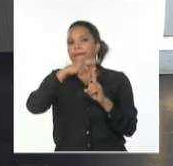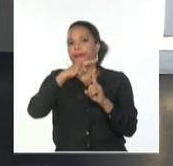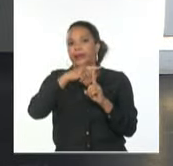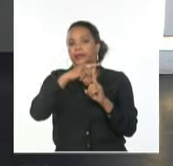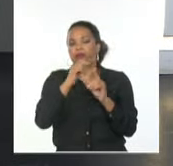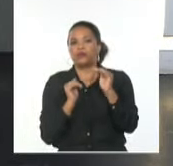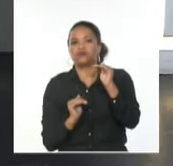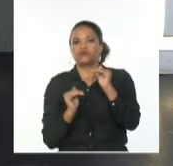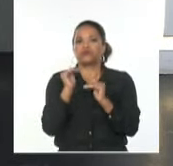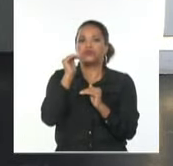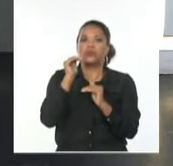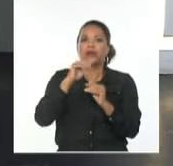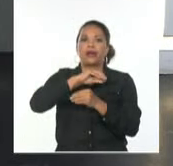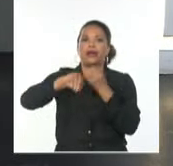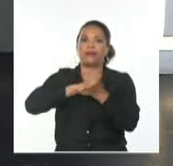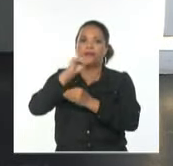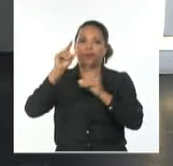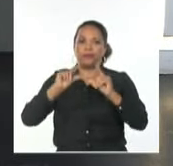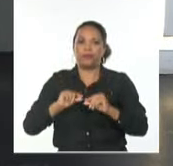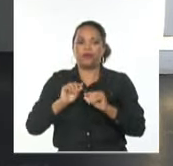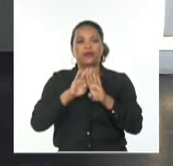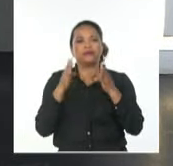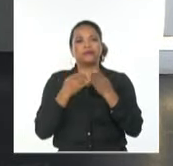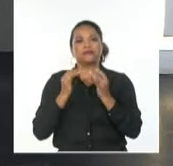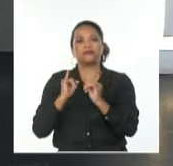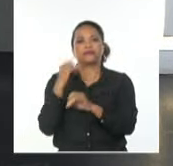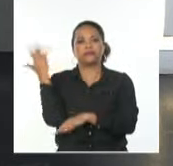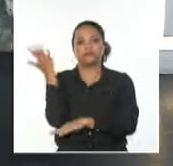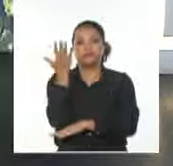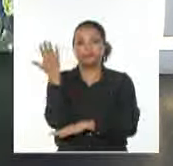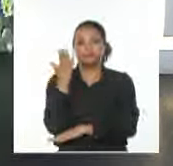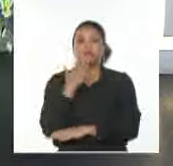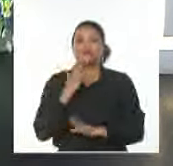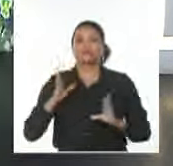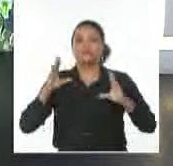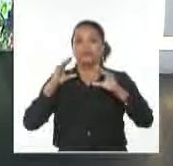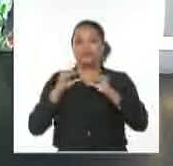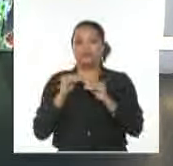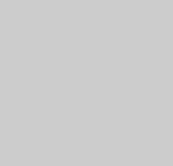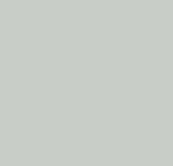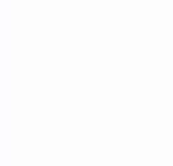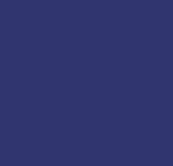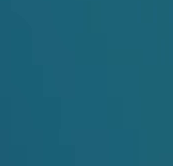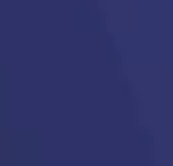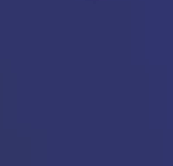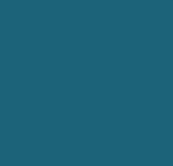elevadas y con poca variación. Esto es todo en cuanto al tiempo. Que tengan un feliz día y hasta mañana.